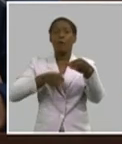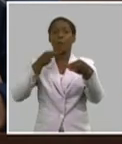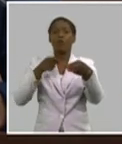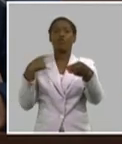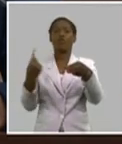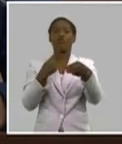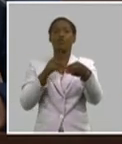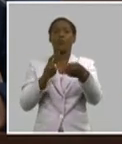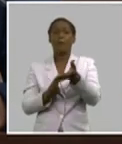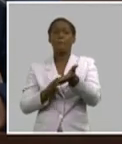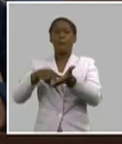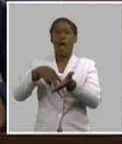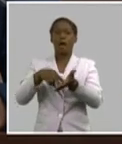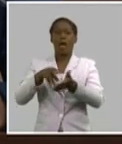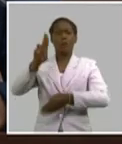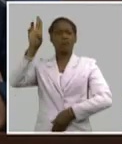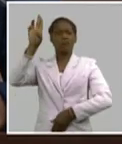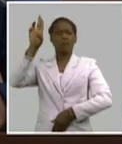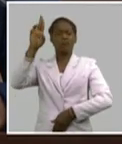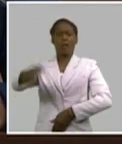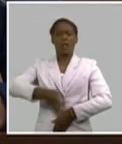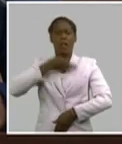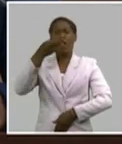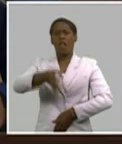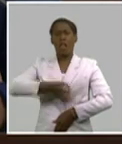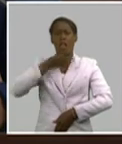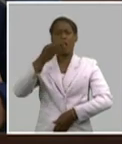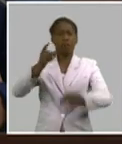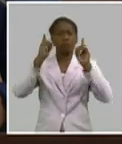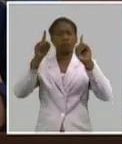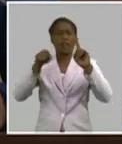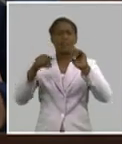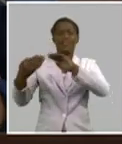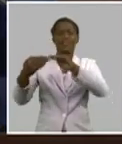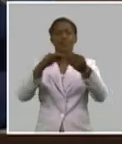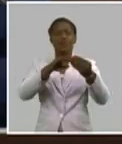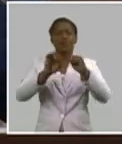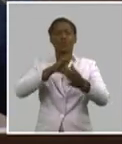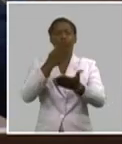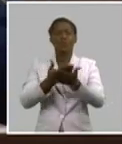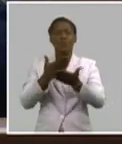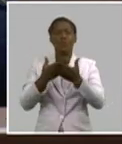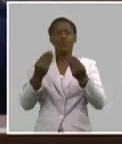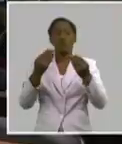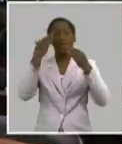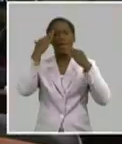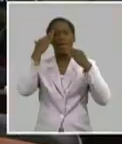motivara que se hicieran propuestas, y yo creo que eso lo hemos cumplido. Muchas gracias.